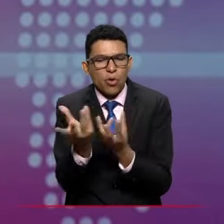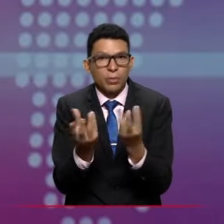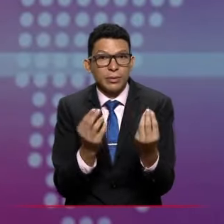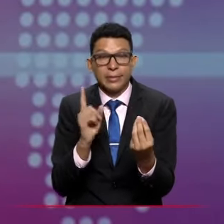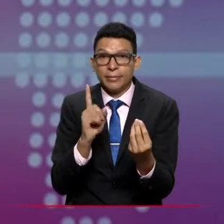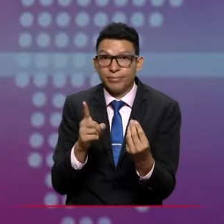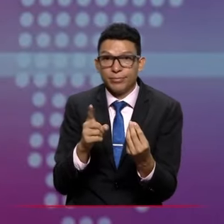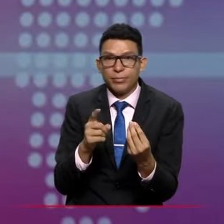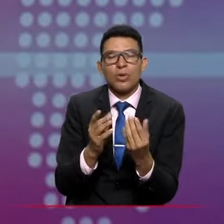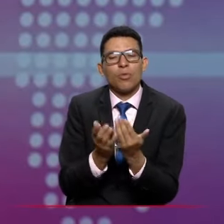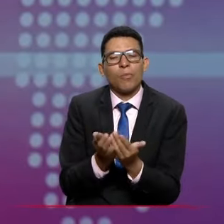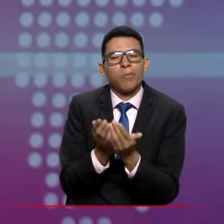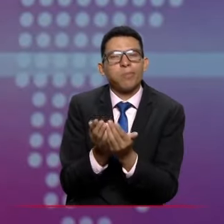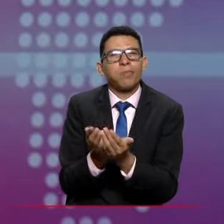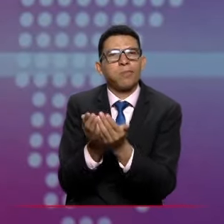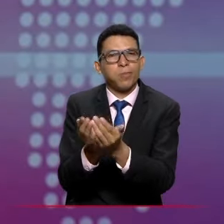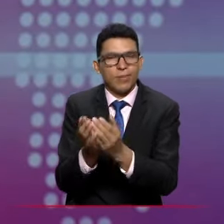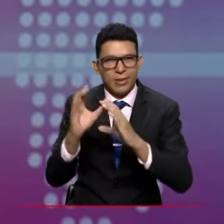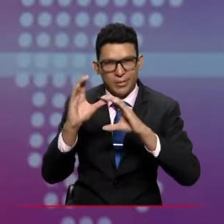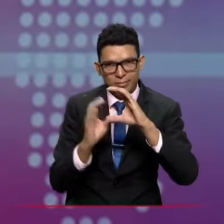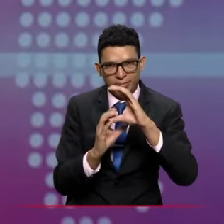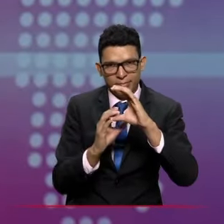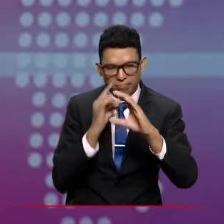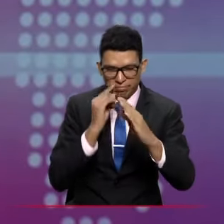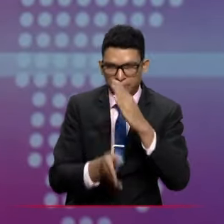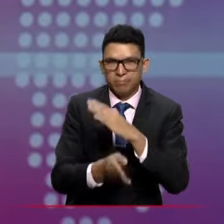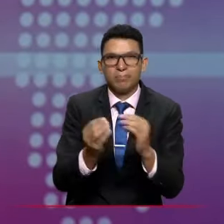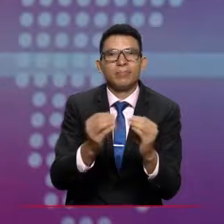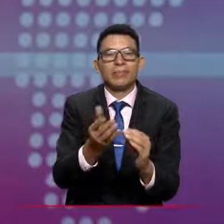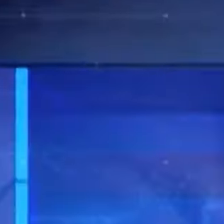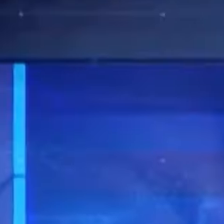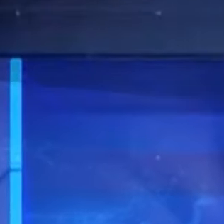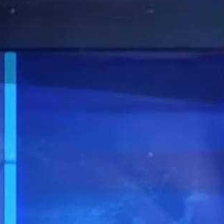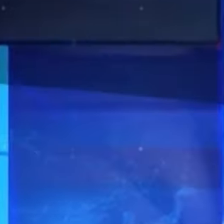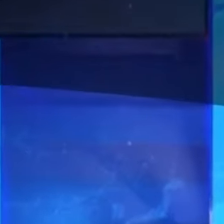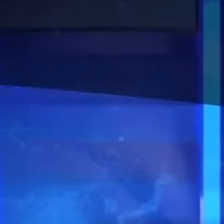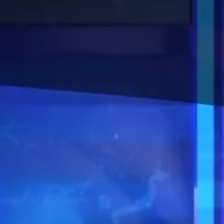que navegan por el río Cauca. A continuación, más noticias.